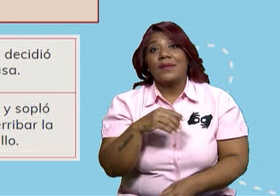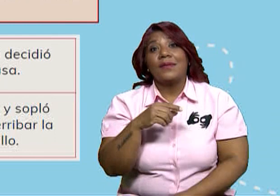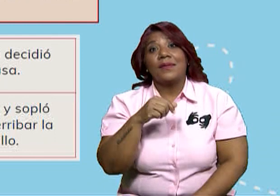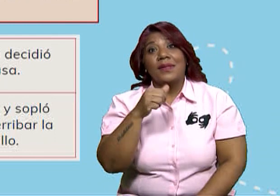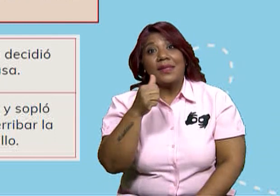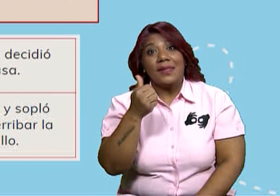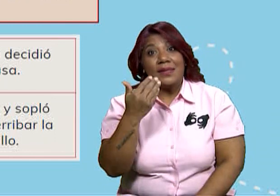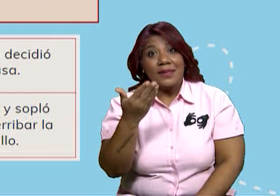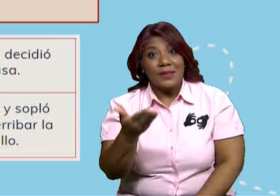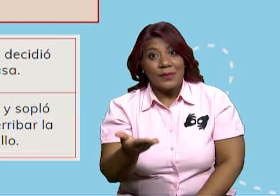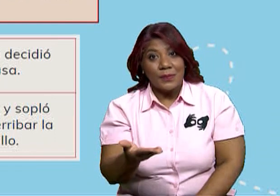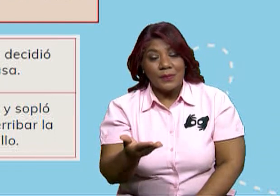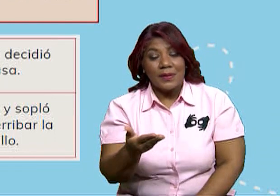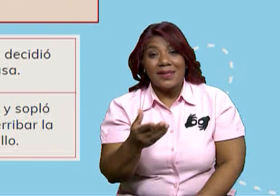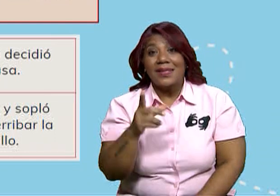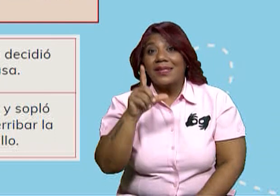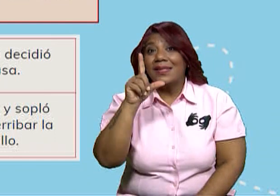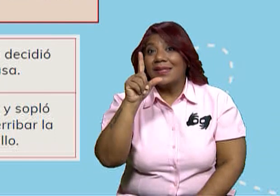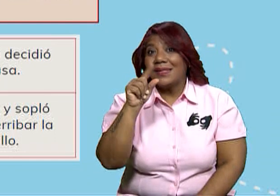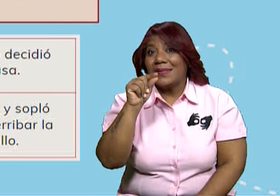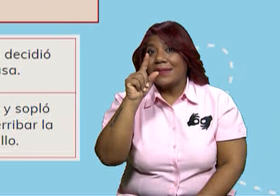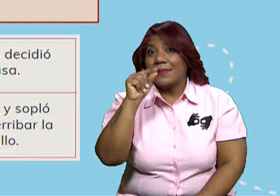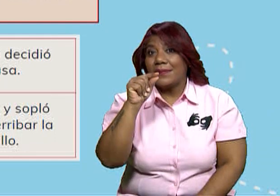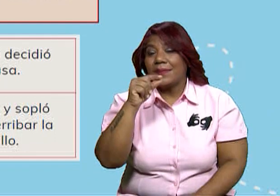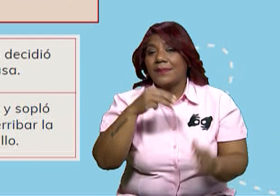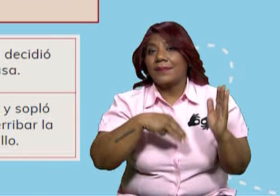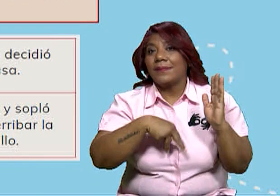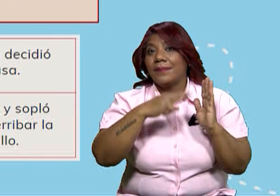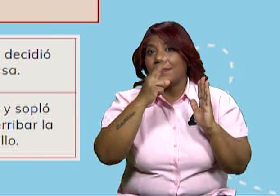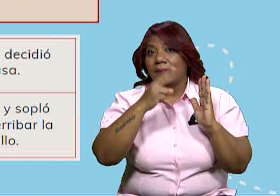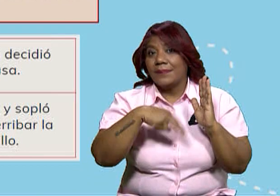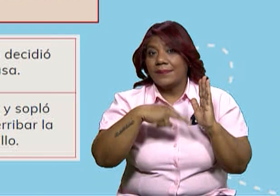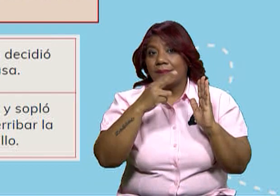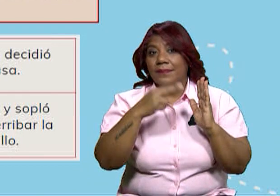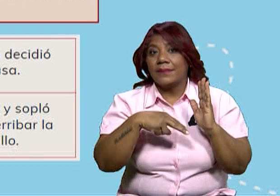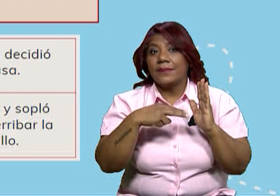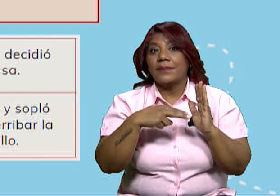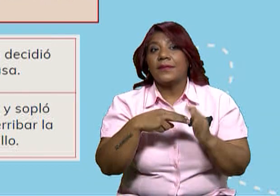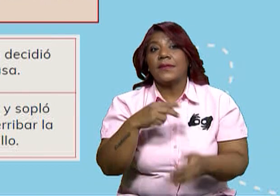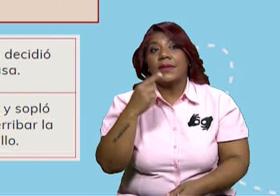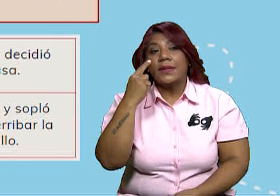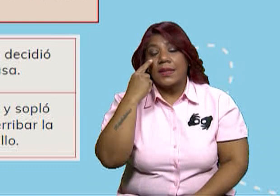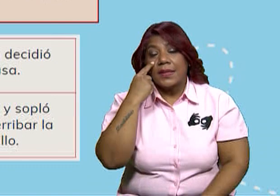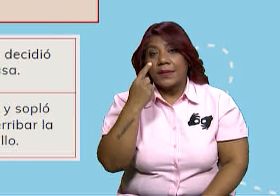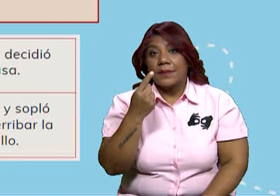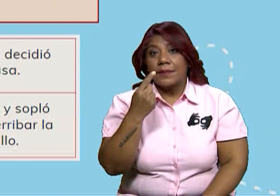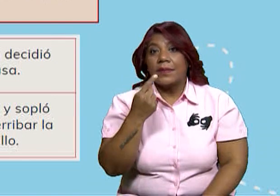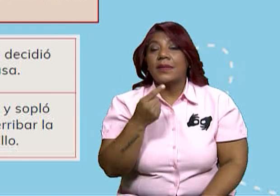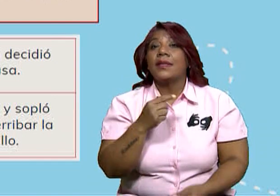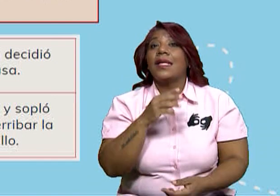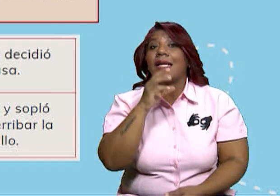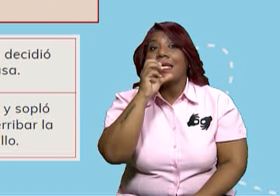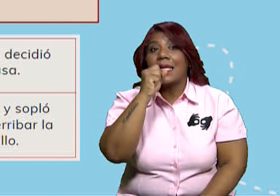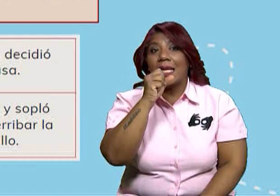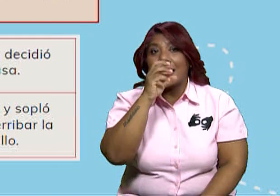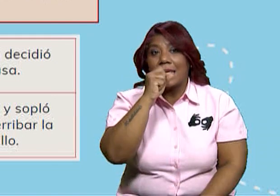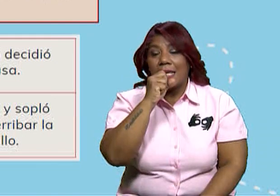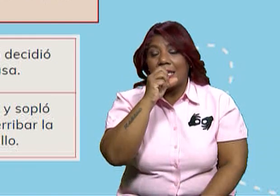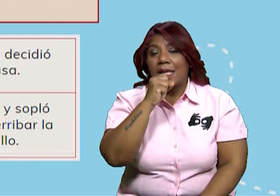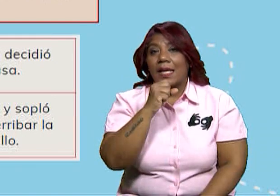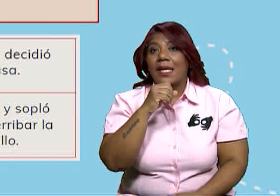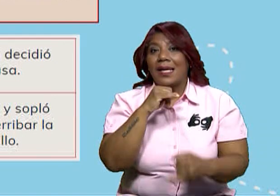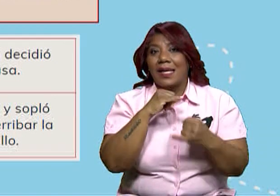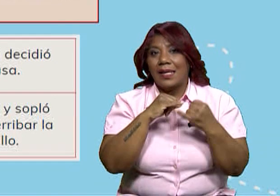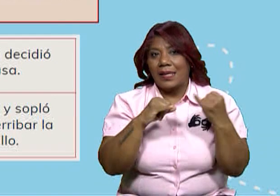las acciones que dan el inicio, de azul las acciones que dan el nudo y de naranja las acciones que